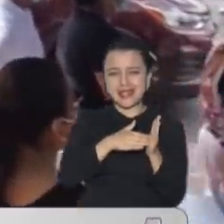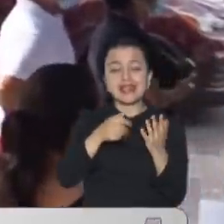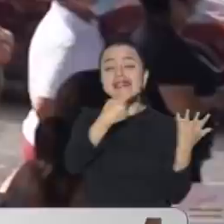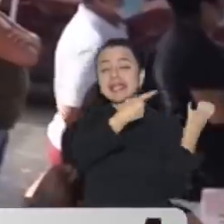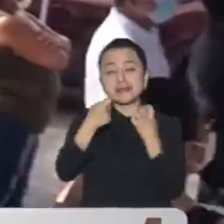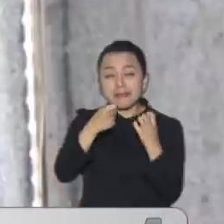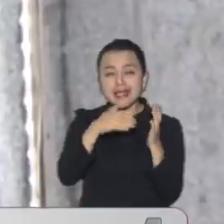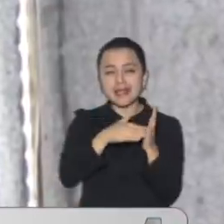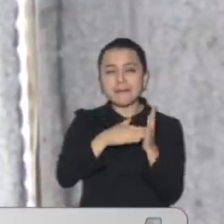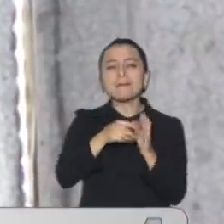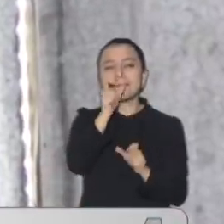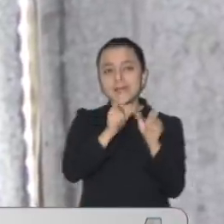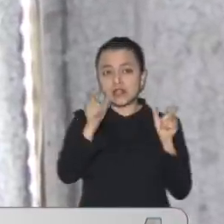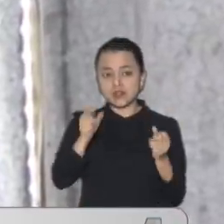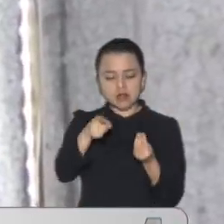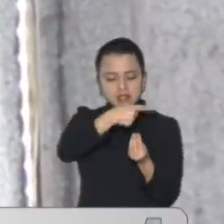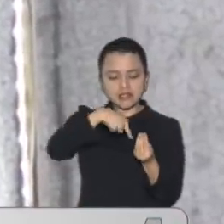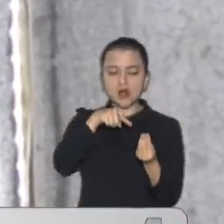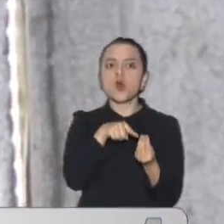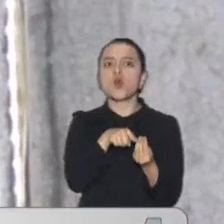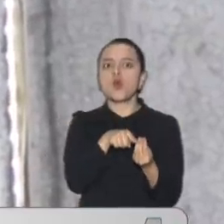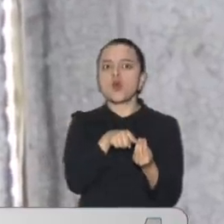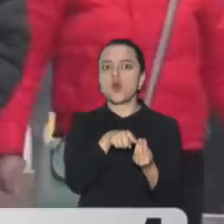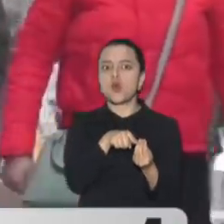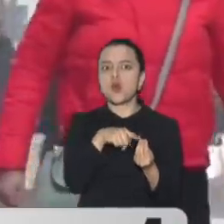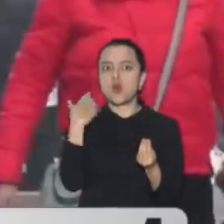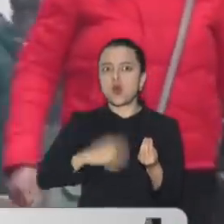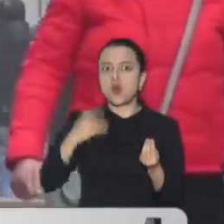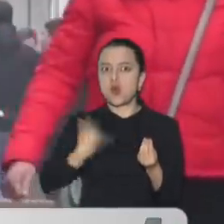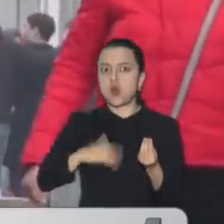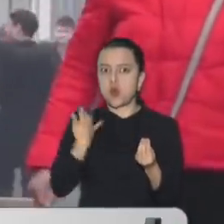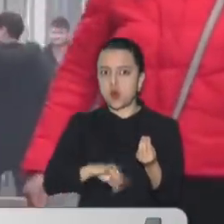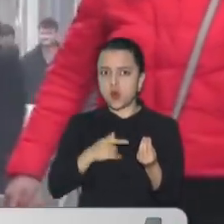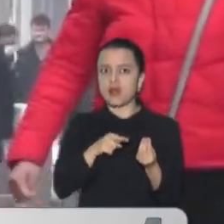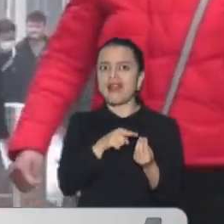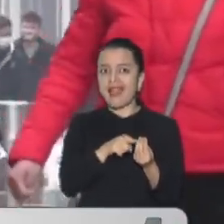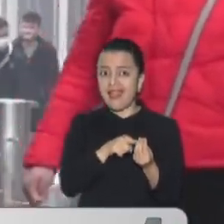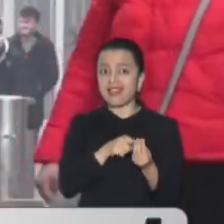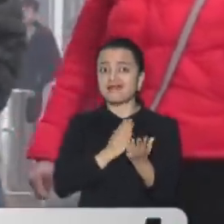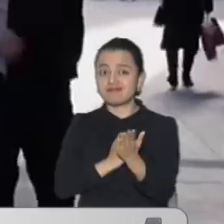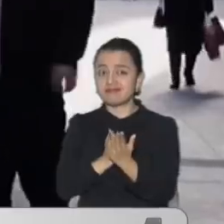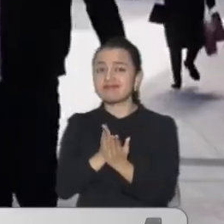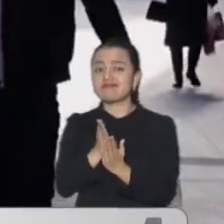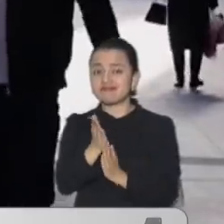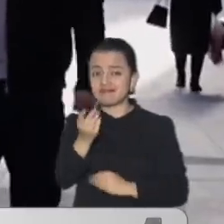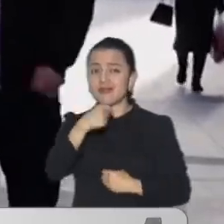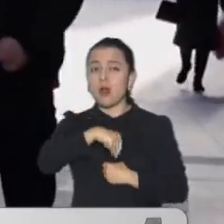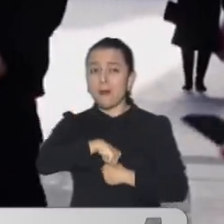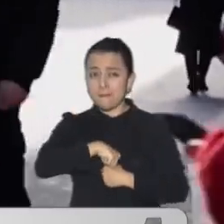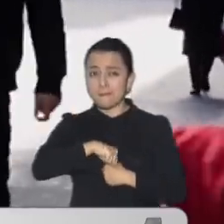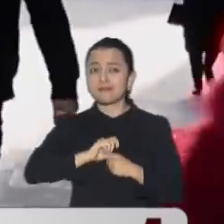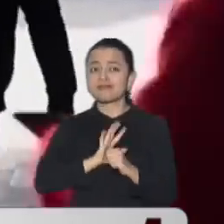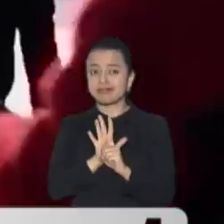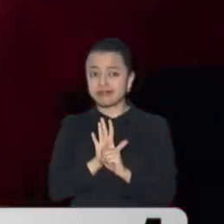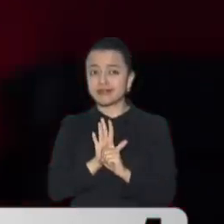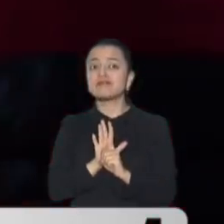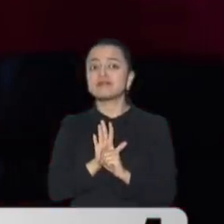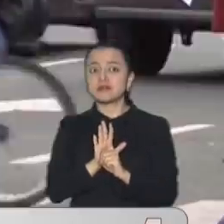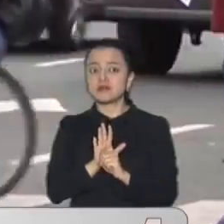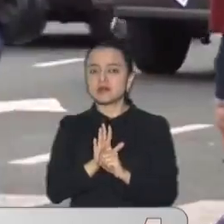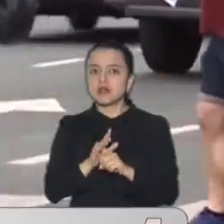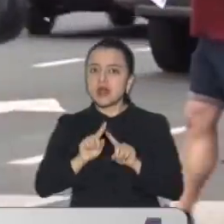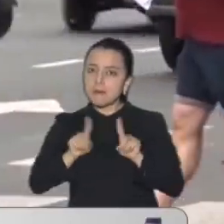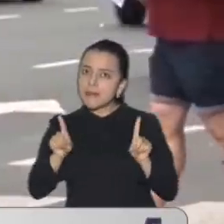Aunque advirtieron que las personas con anticuerpos todavía podrían contraer una infección leve y contagiar a otros, mientras aquellos